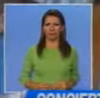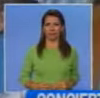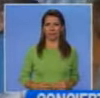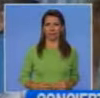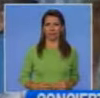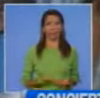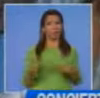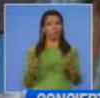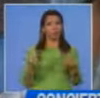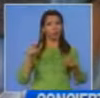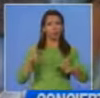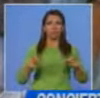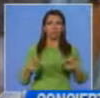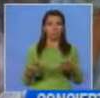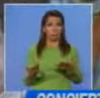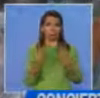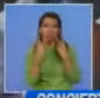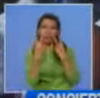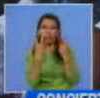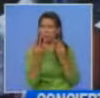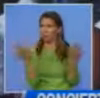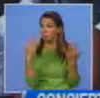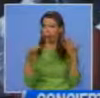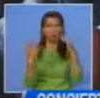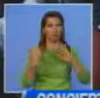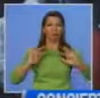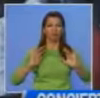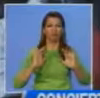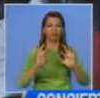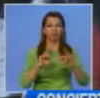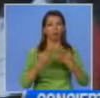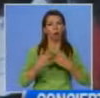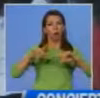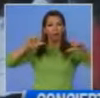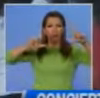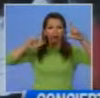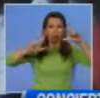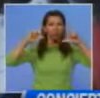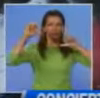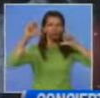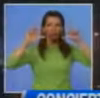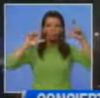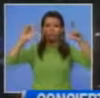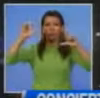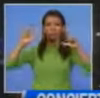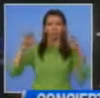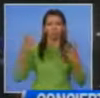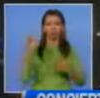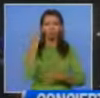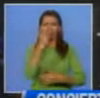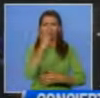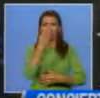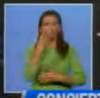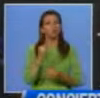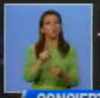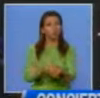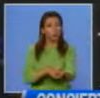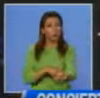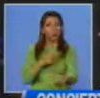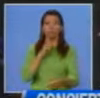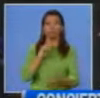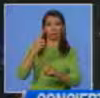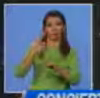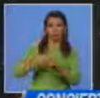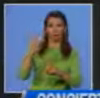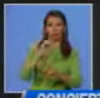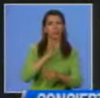Muchos llegaron a disfrutar el show. No faltaron las fotos. Y es que los fuegos artificiales son ya una tradición cada mes de